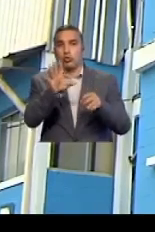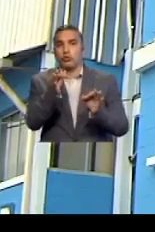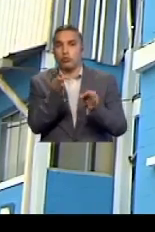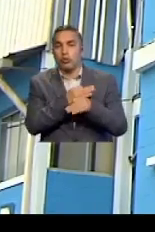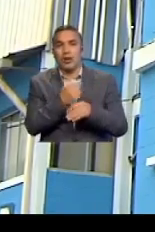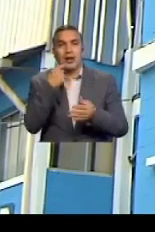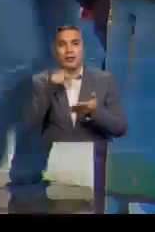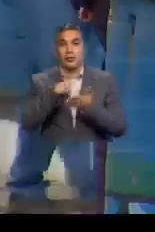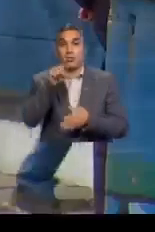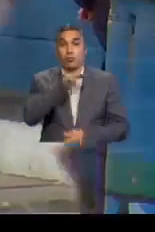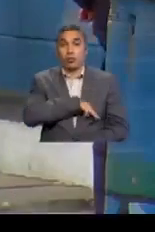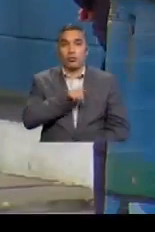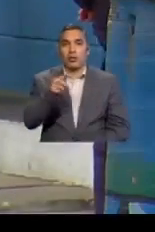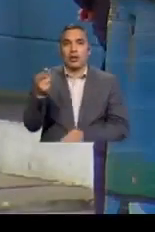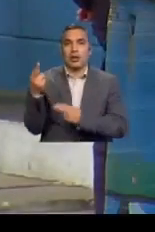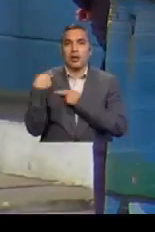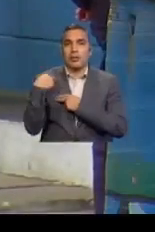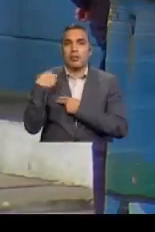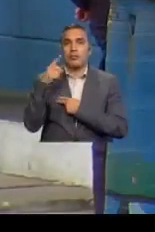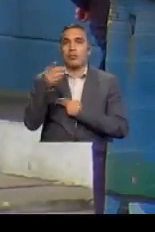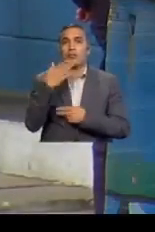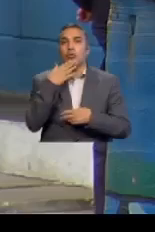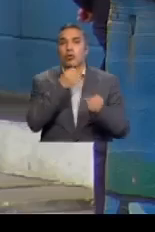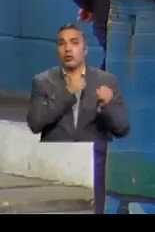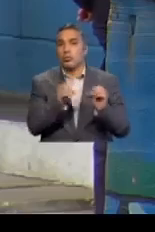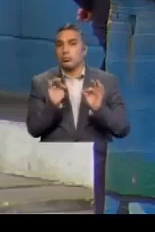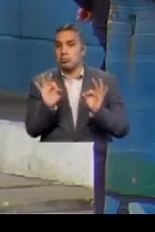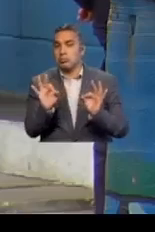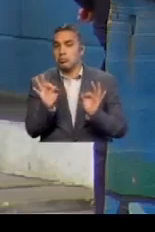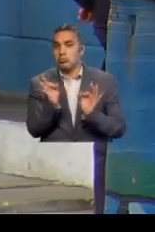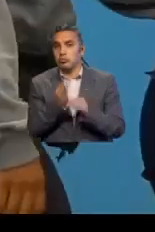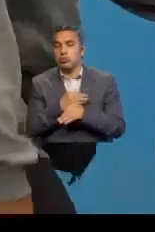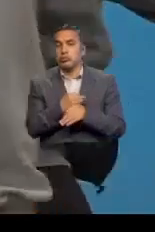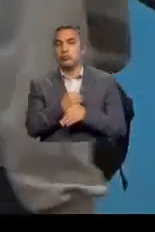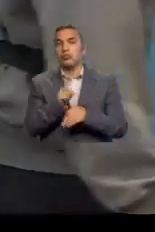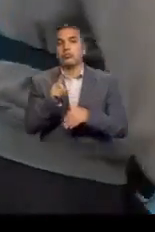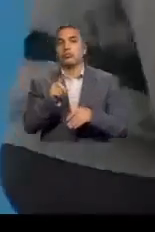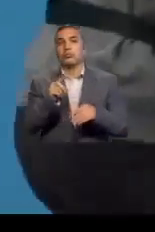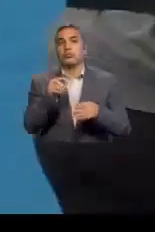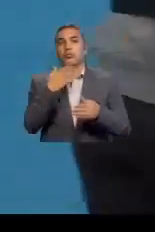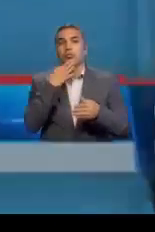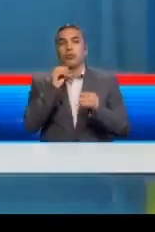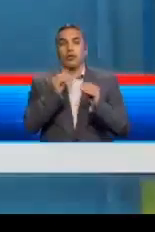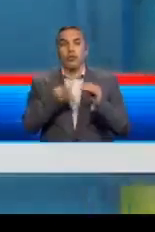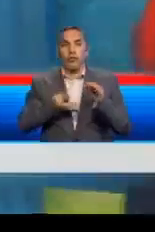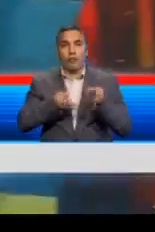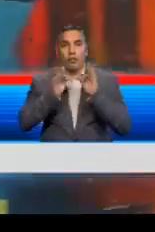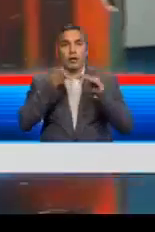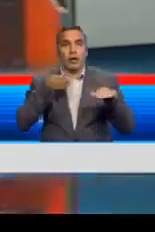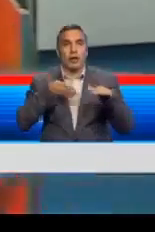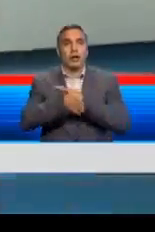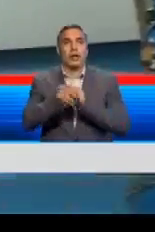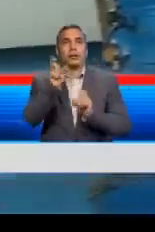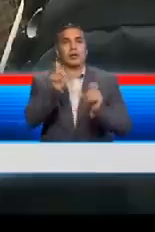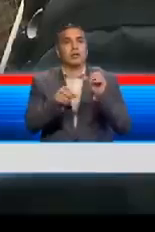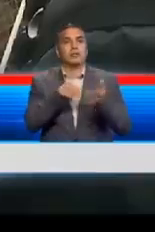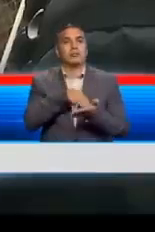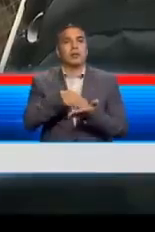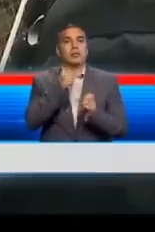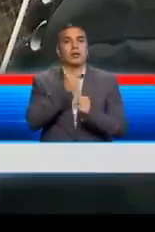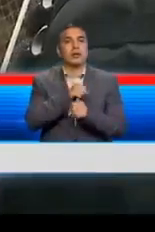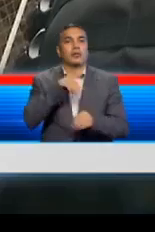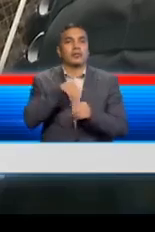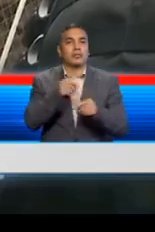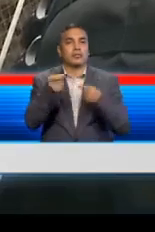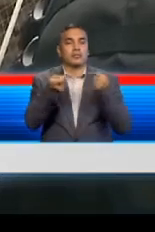cada municipio es el encargado, según su estructura orgánico funcional, de delimitar la forma de ingreso y capacitación de sus miembros civiles